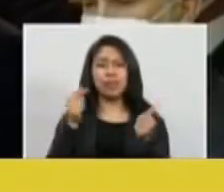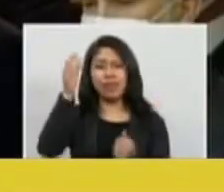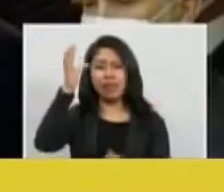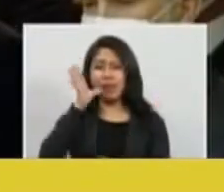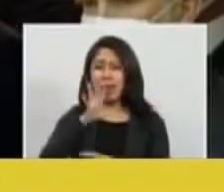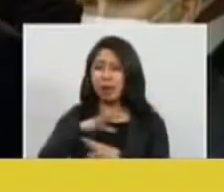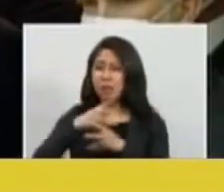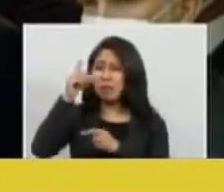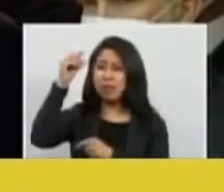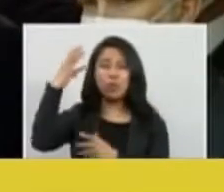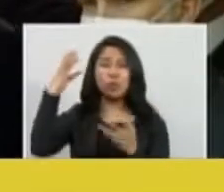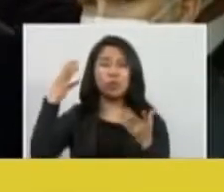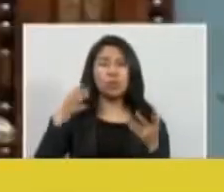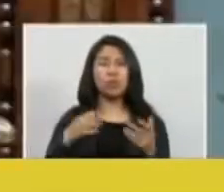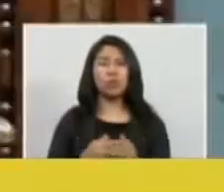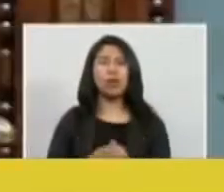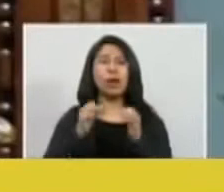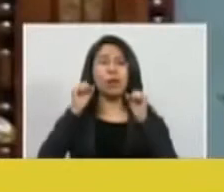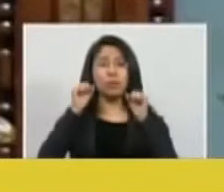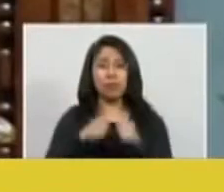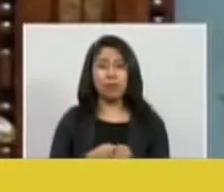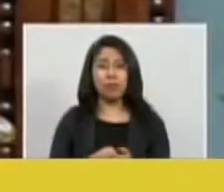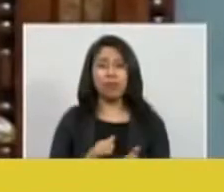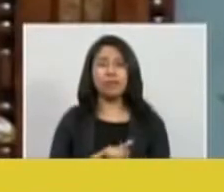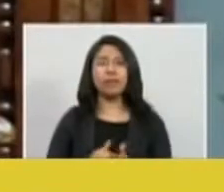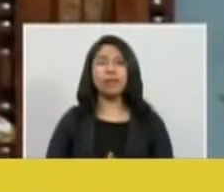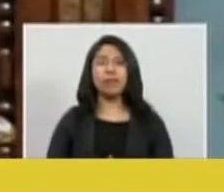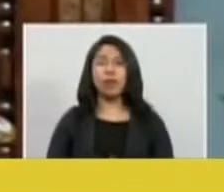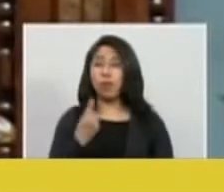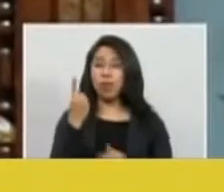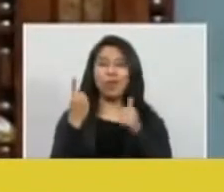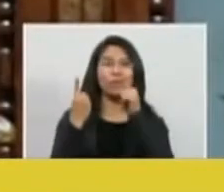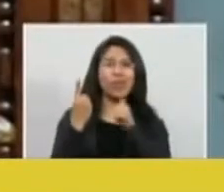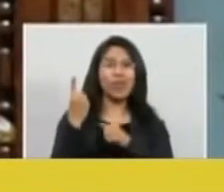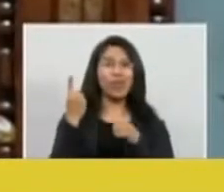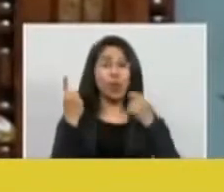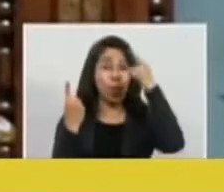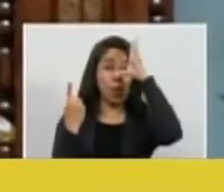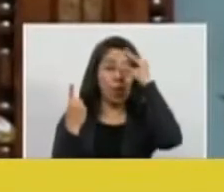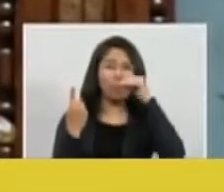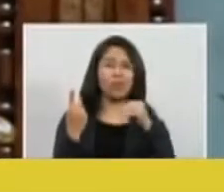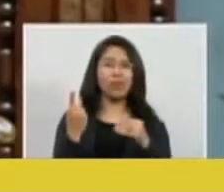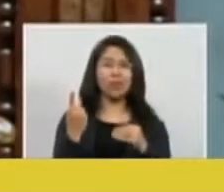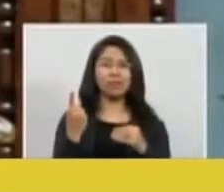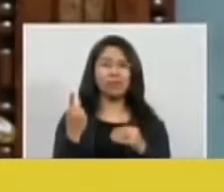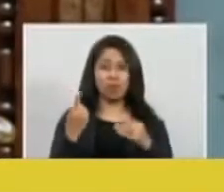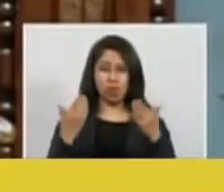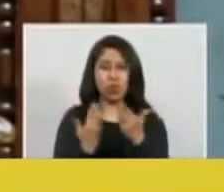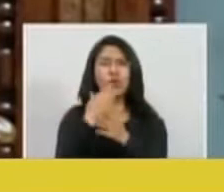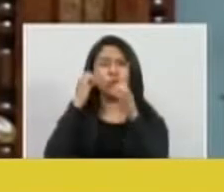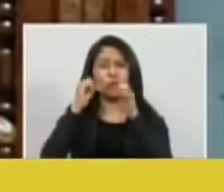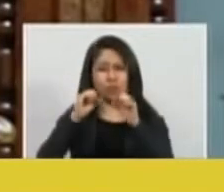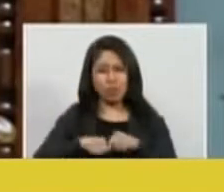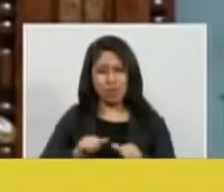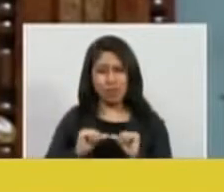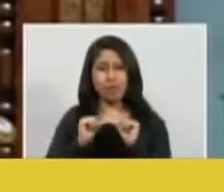Pachamama y Pachacama, nos permiten pensar que una mujer y hombre nuevos podremos sanar